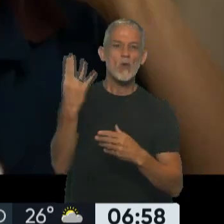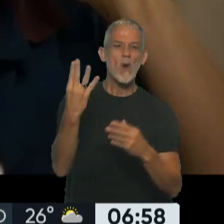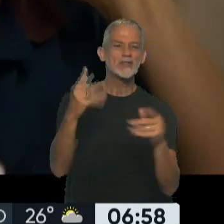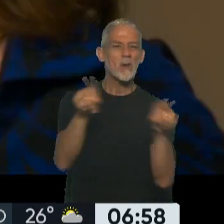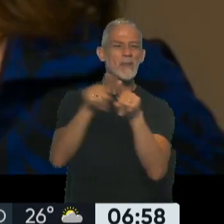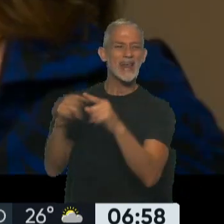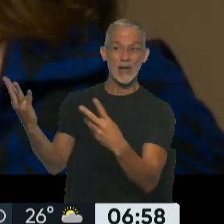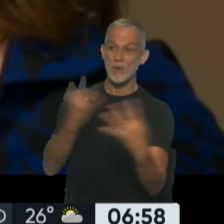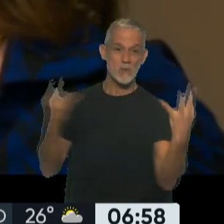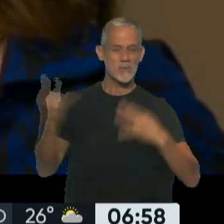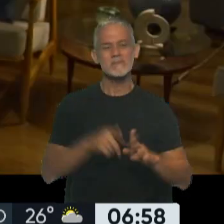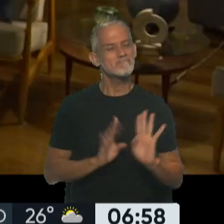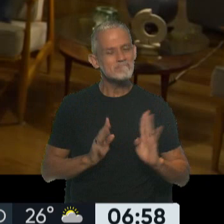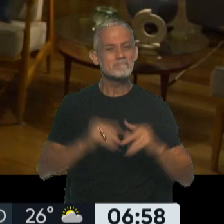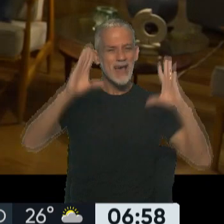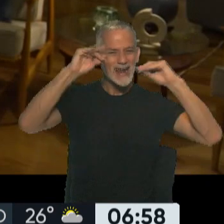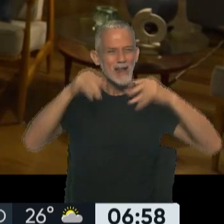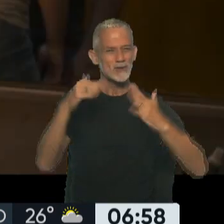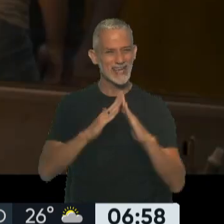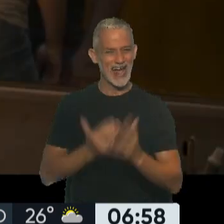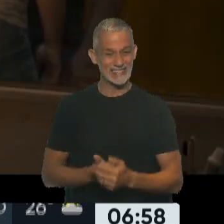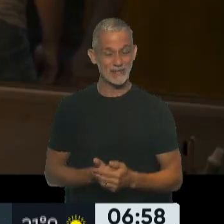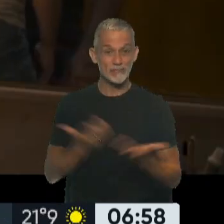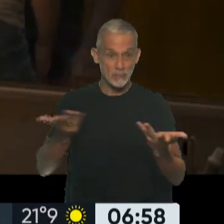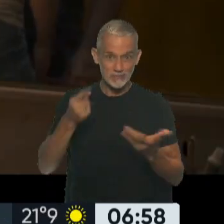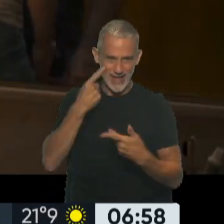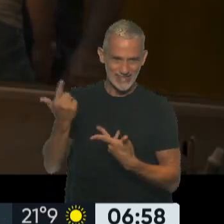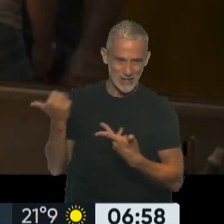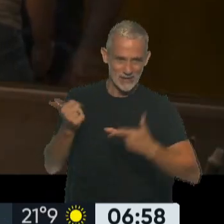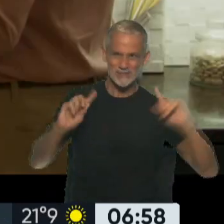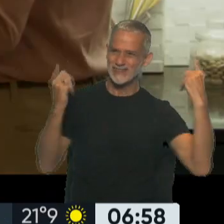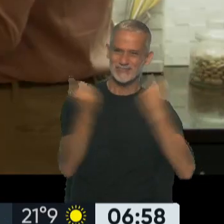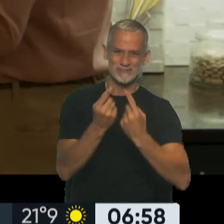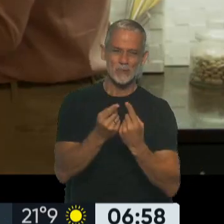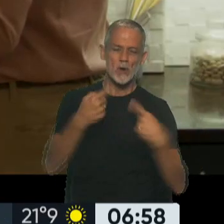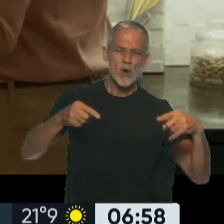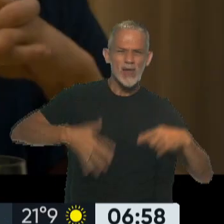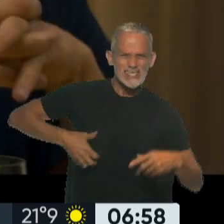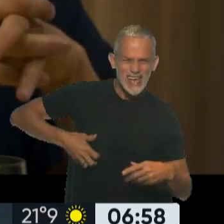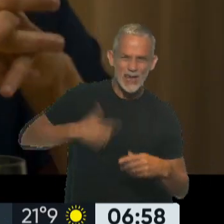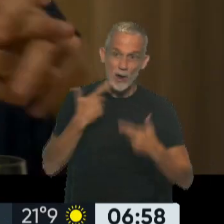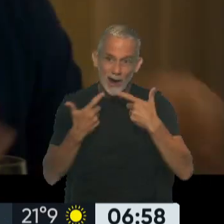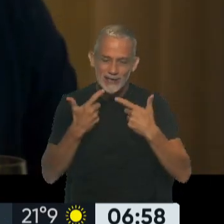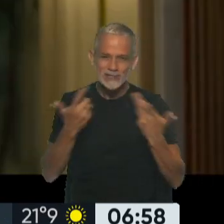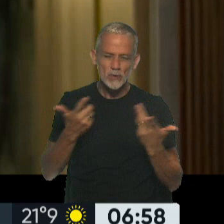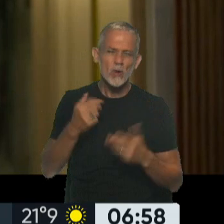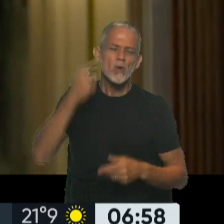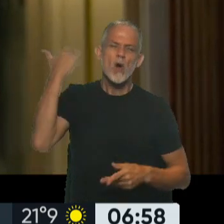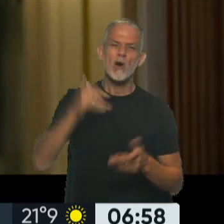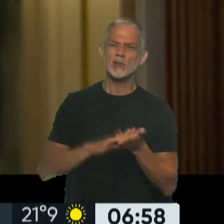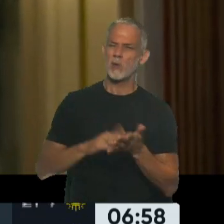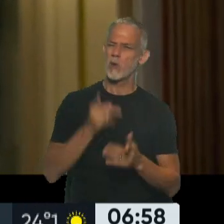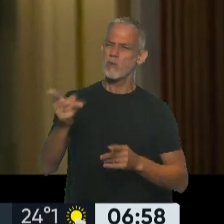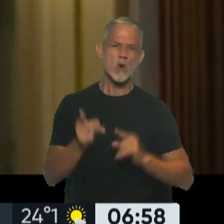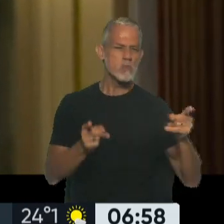amigas a comer una noche a su casa. Y en esa comida, que estamos viendo imágenes, habrá momentos de celos, de risas, de viejas, facturas pendientes,